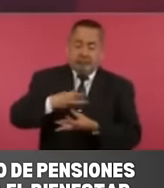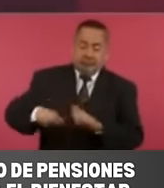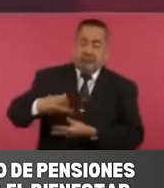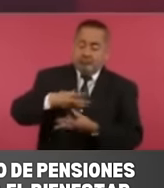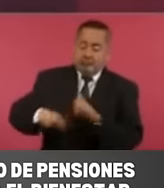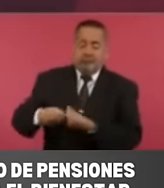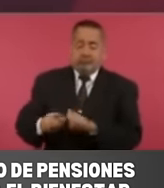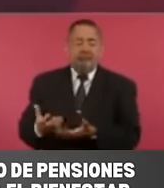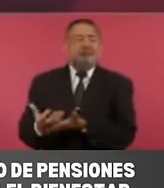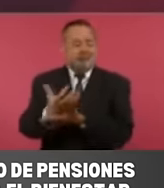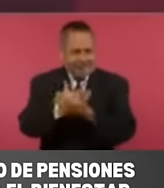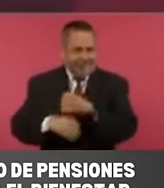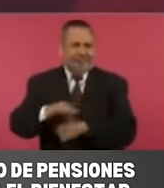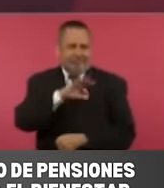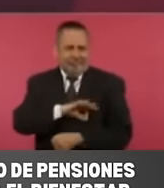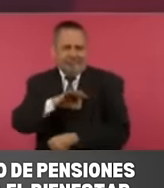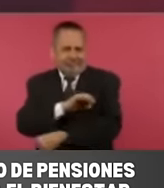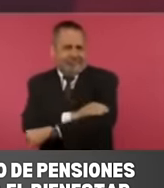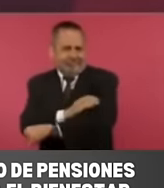antes,